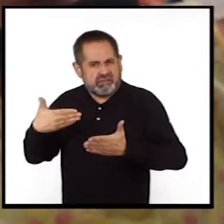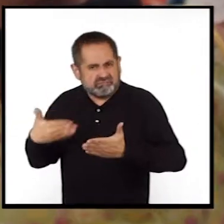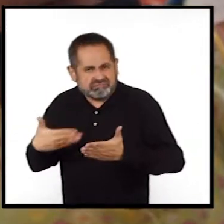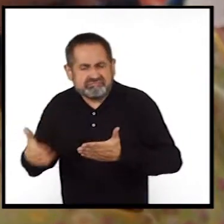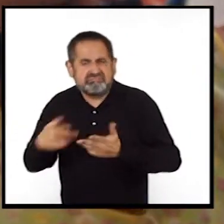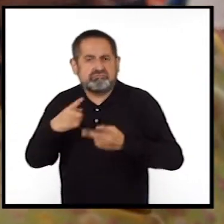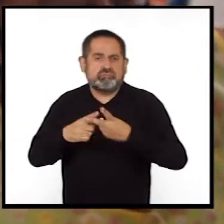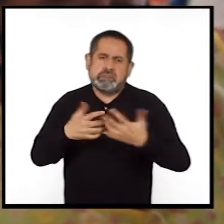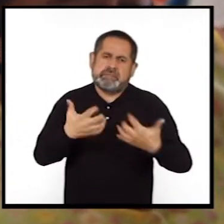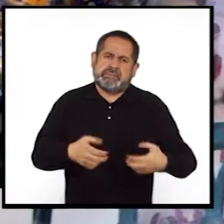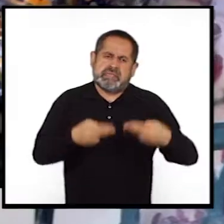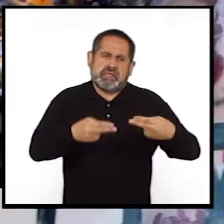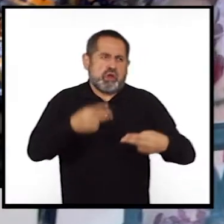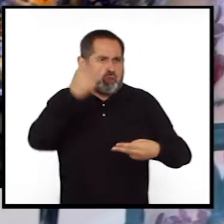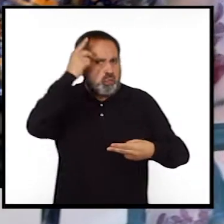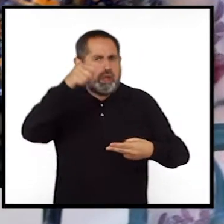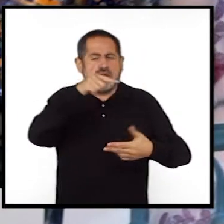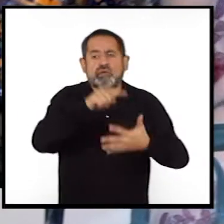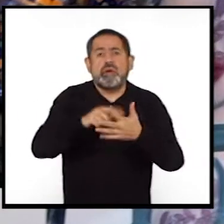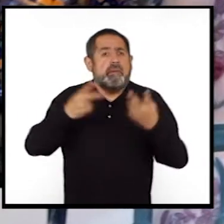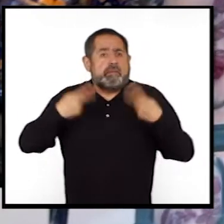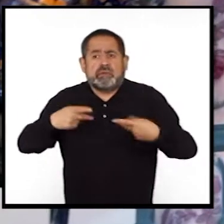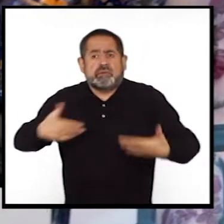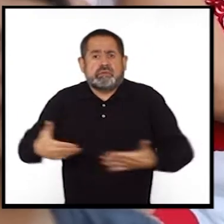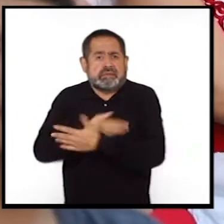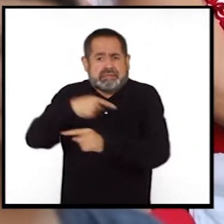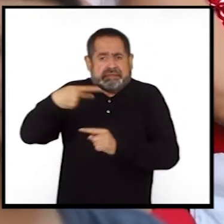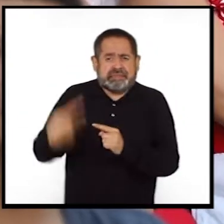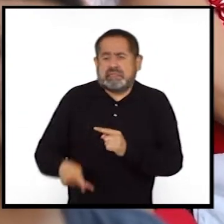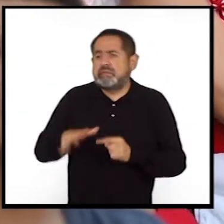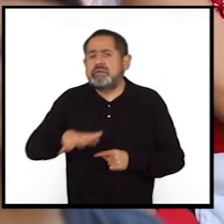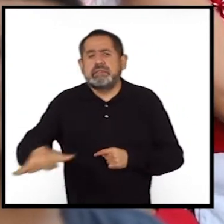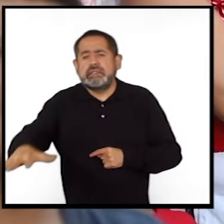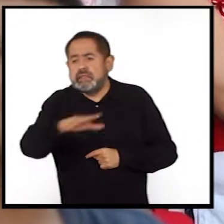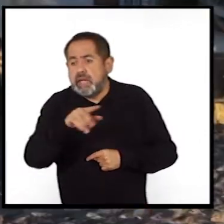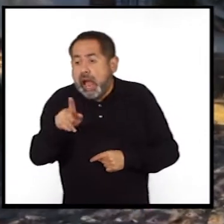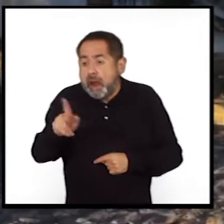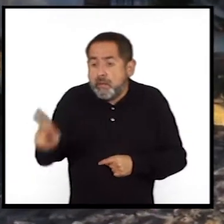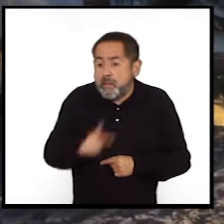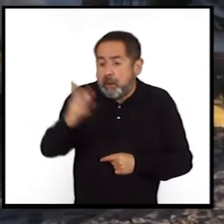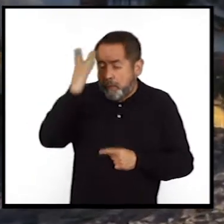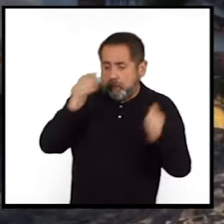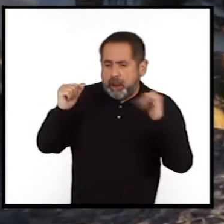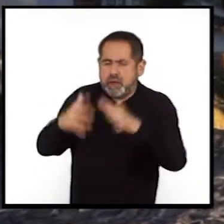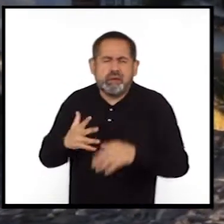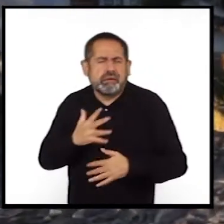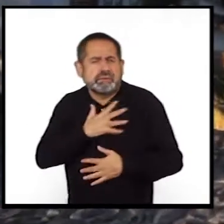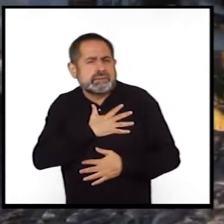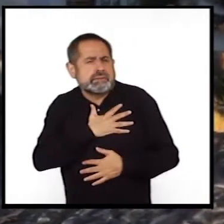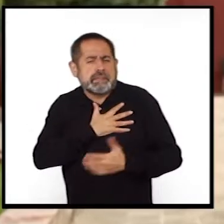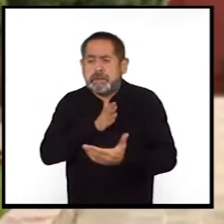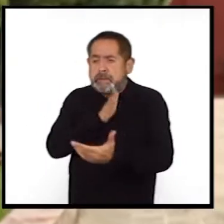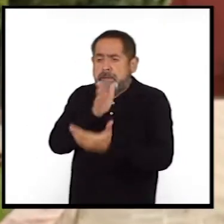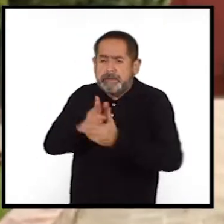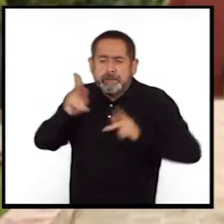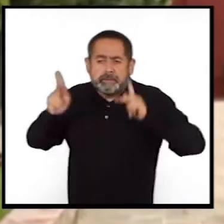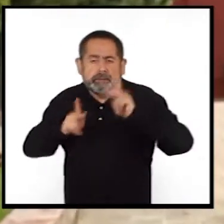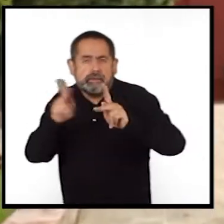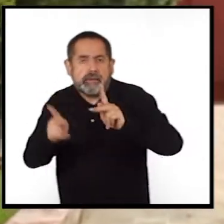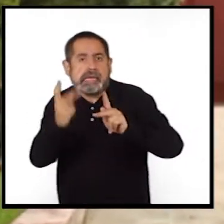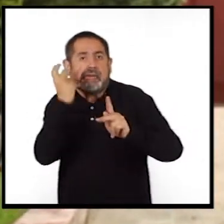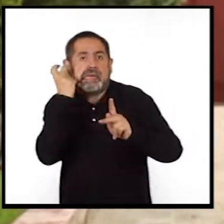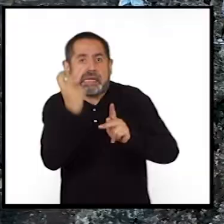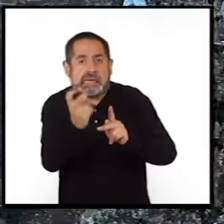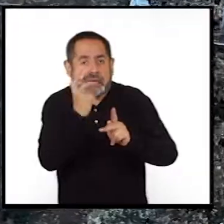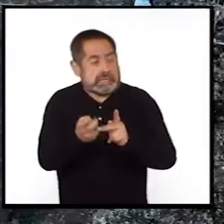cocineras tradicionales, empresarios, ciudadanos y amantes de los pueblos mágicos, quienes son